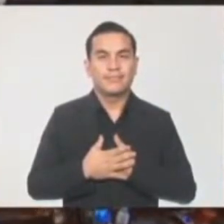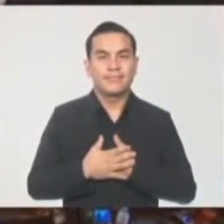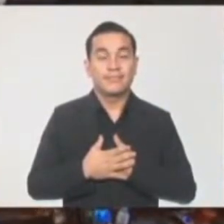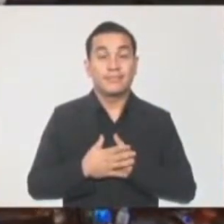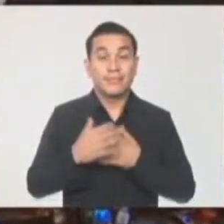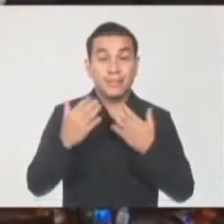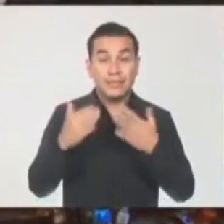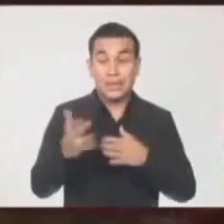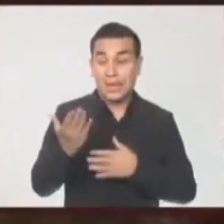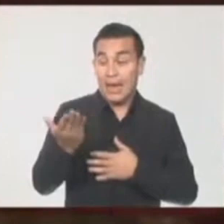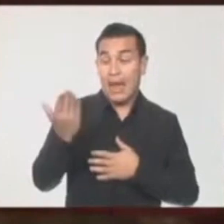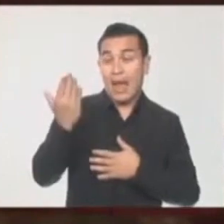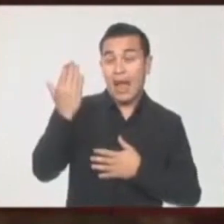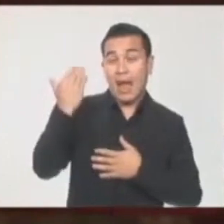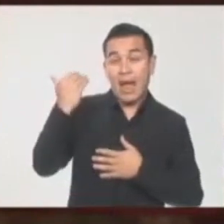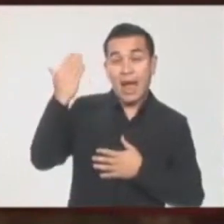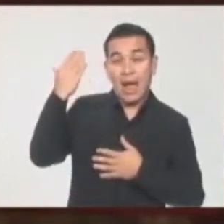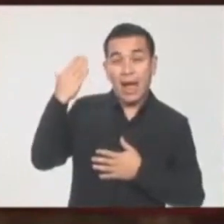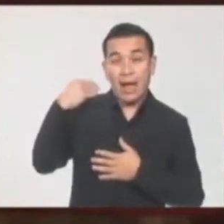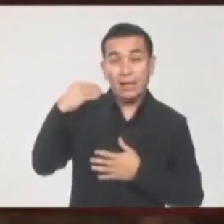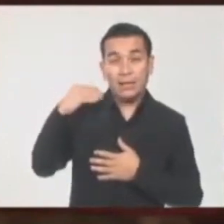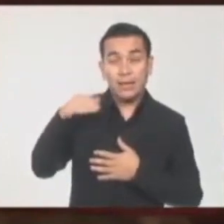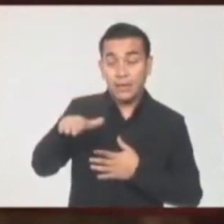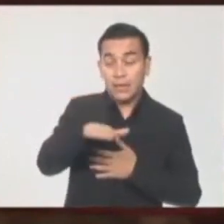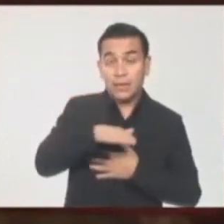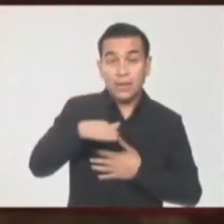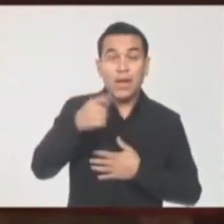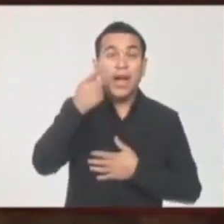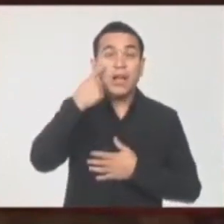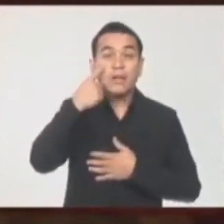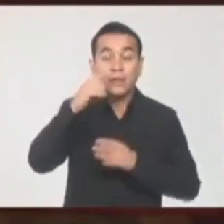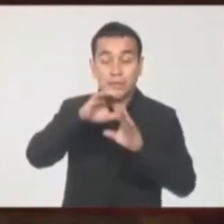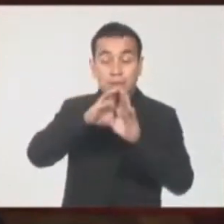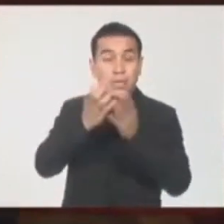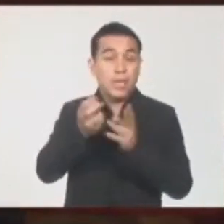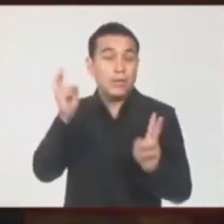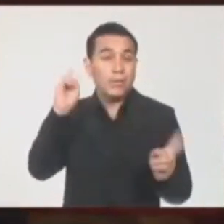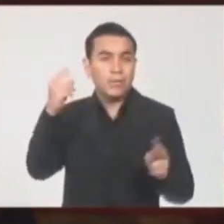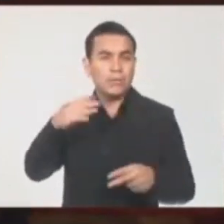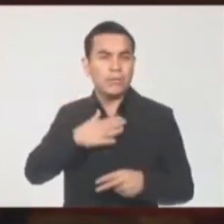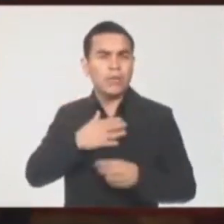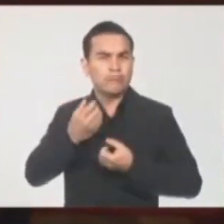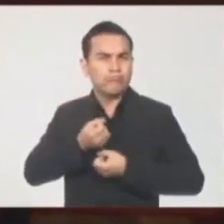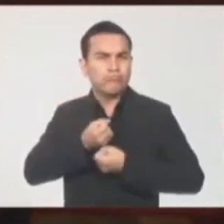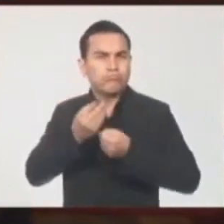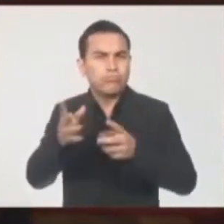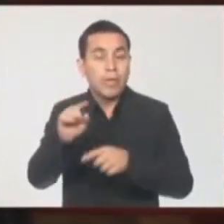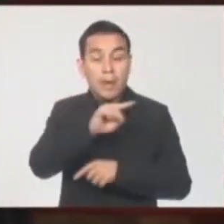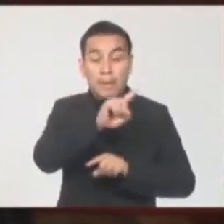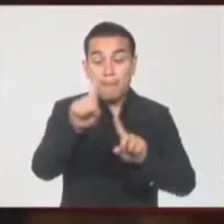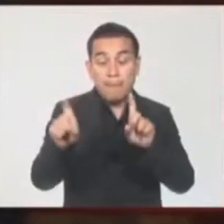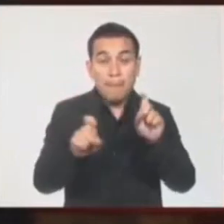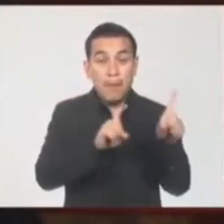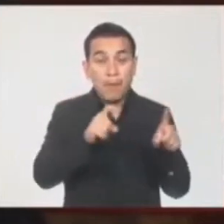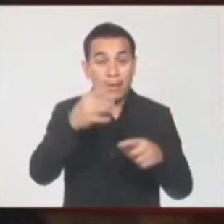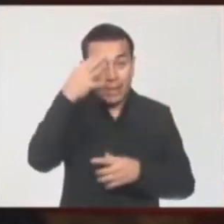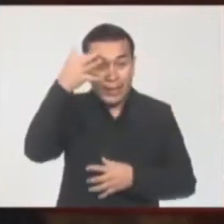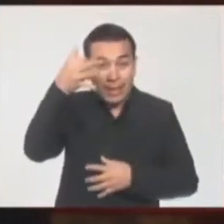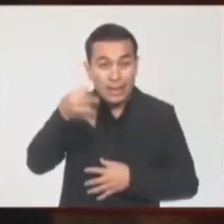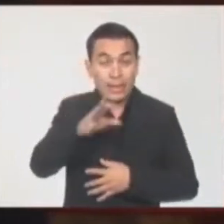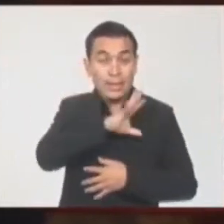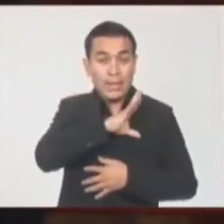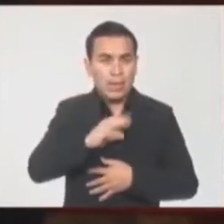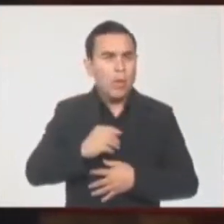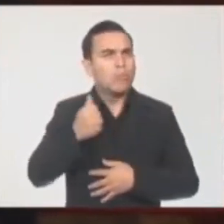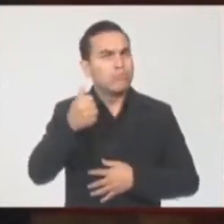Hace algunos años, desde una tarima en El Salvador del Mundo, daba un discurso donde le preguntaba a los asistentes si creían que El Salvador valía